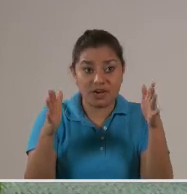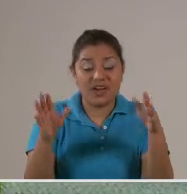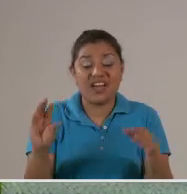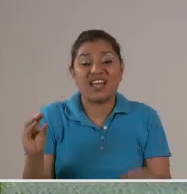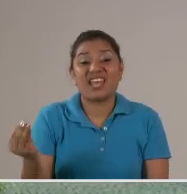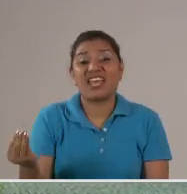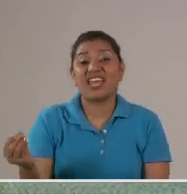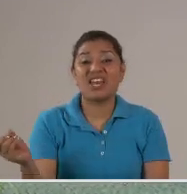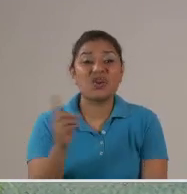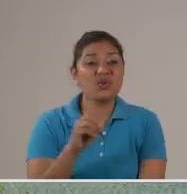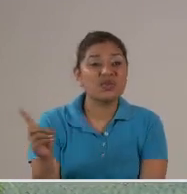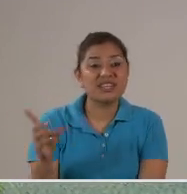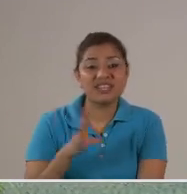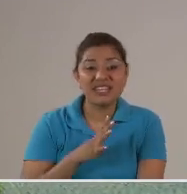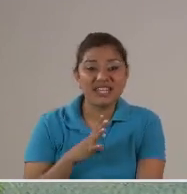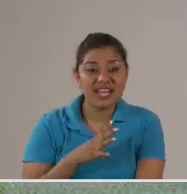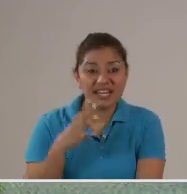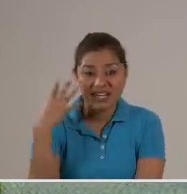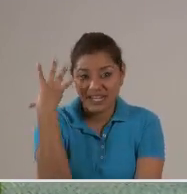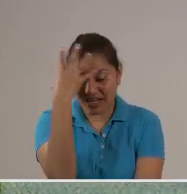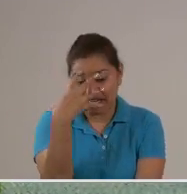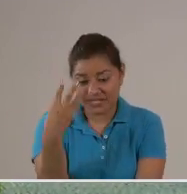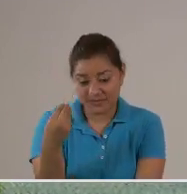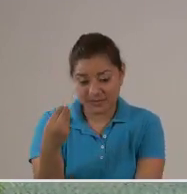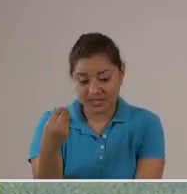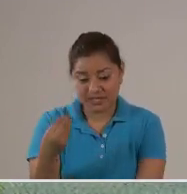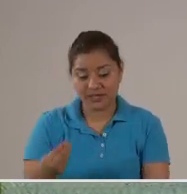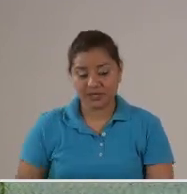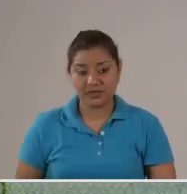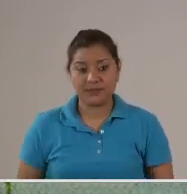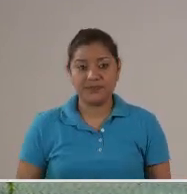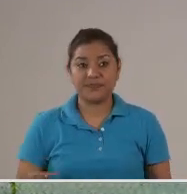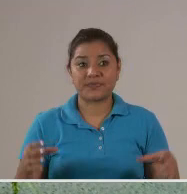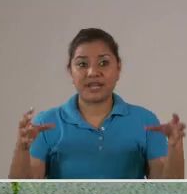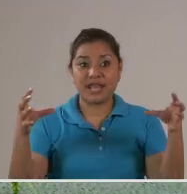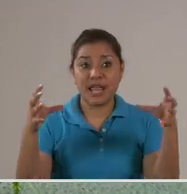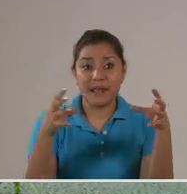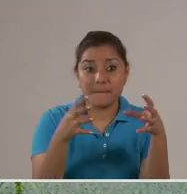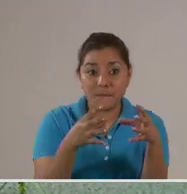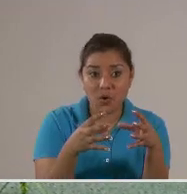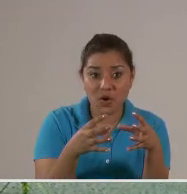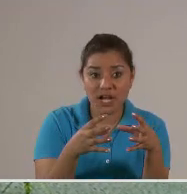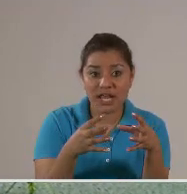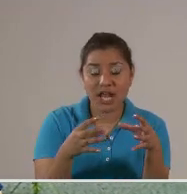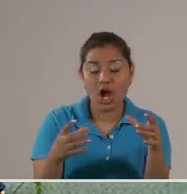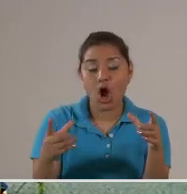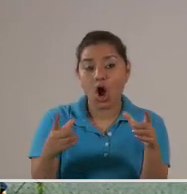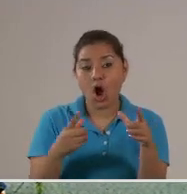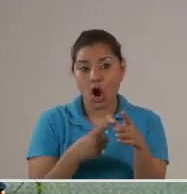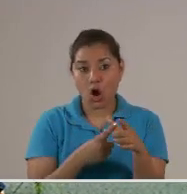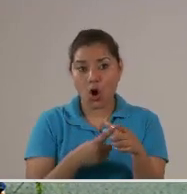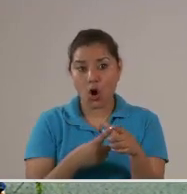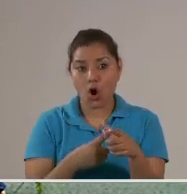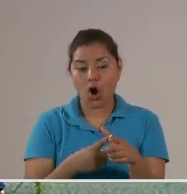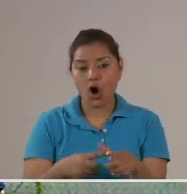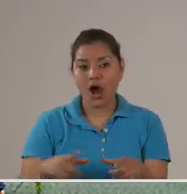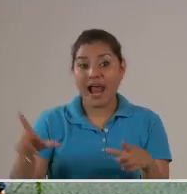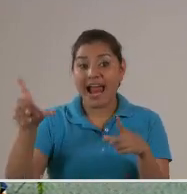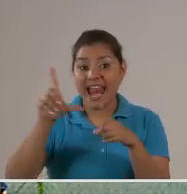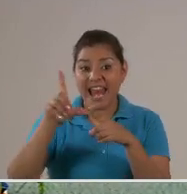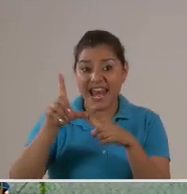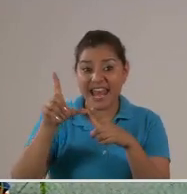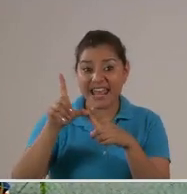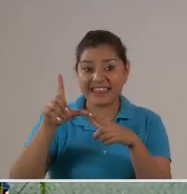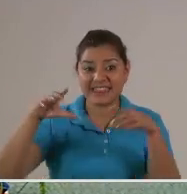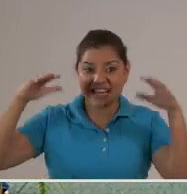tienen el espíritu y ponen con mayúscula la palabra espíritu que en el griego neuma ponen con